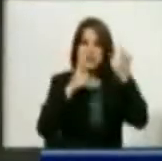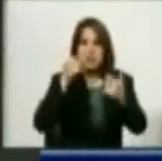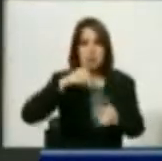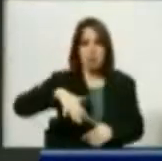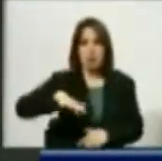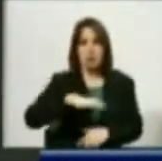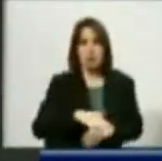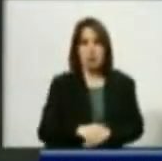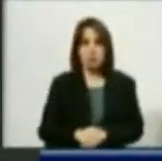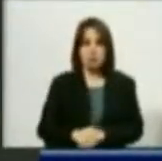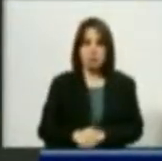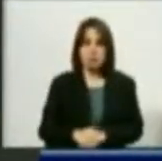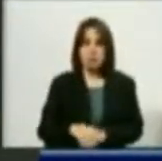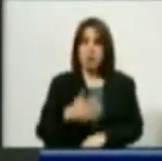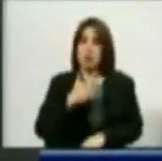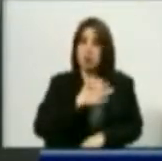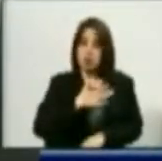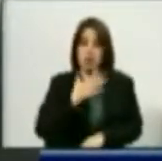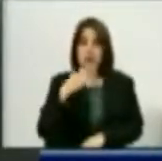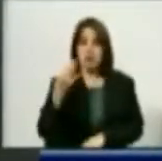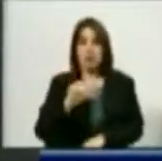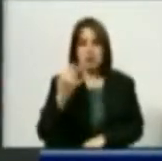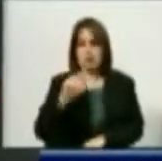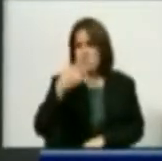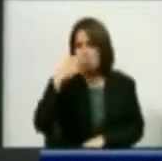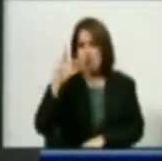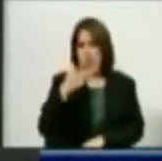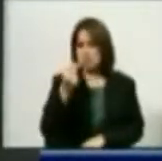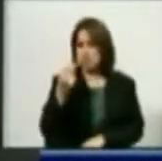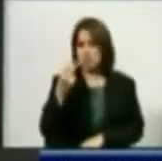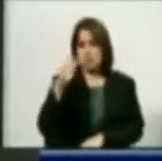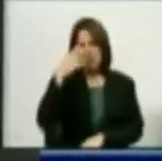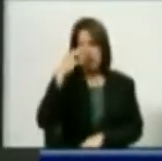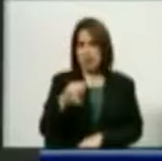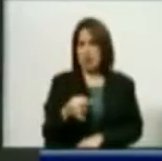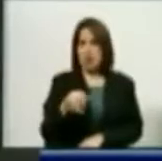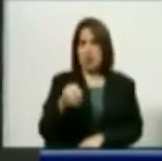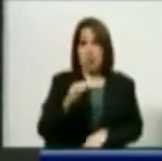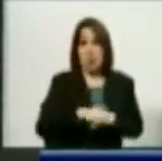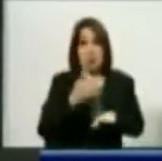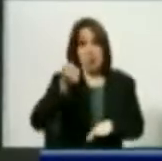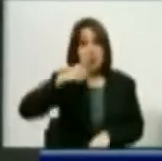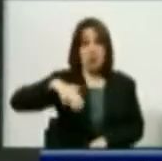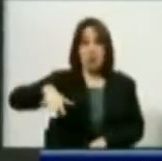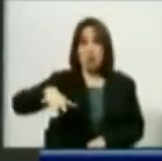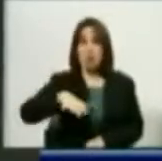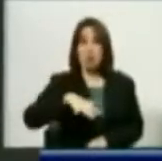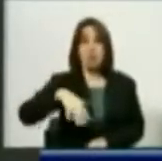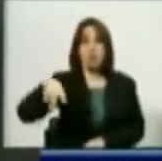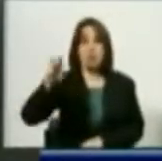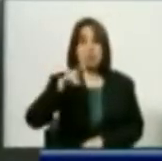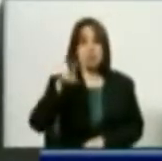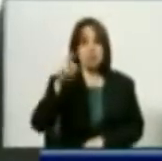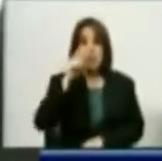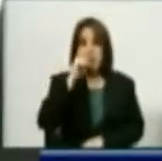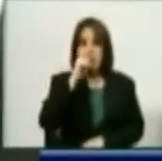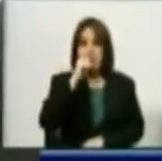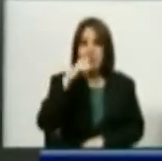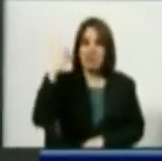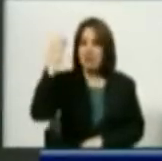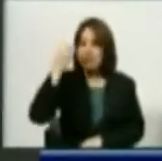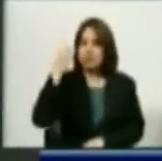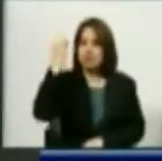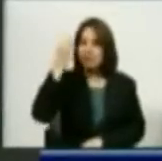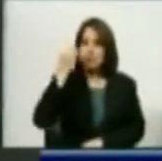y yo verdaderamente no creo que el pueblo venezolano piense o